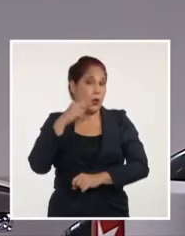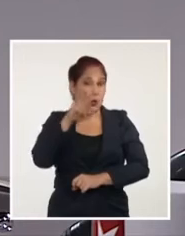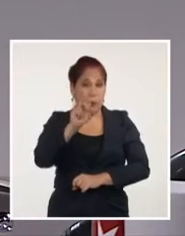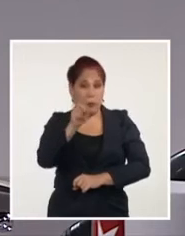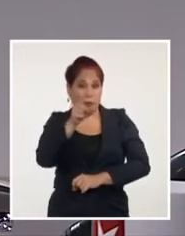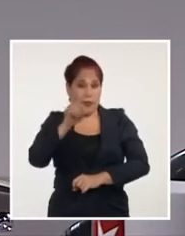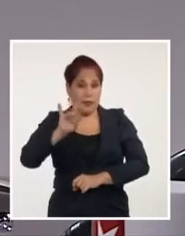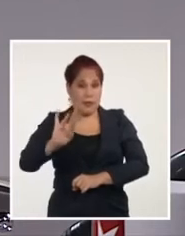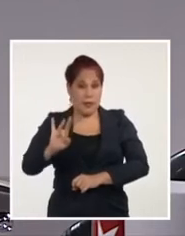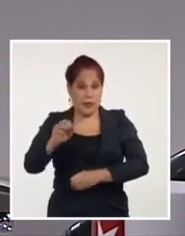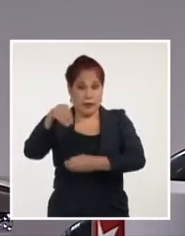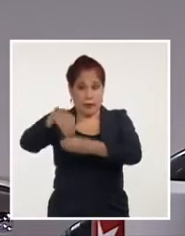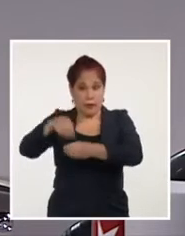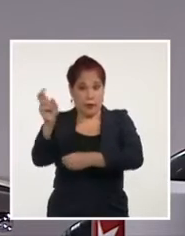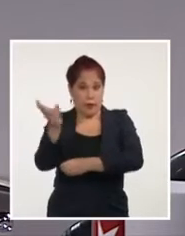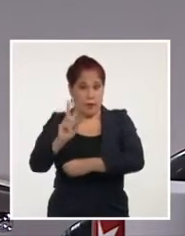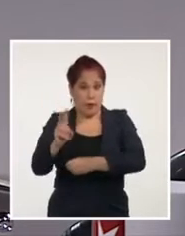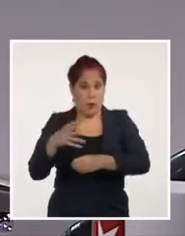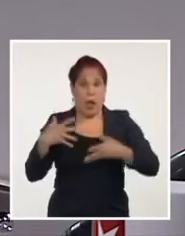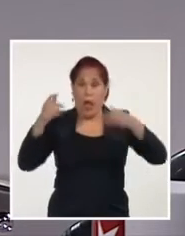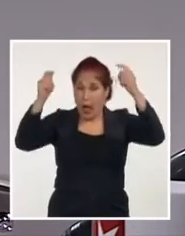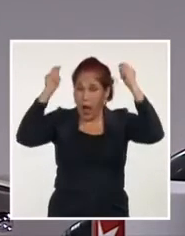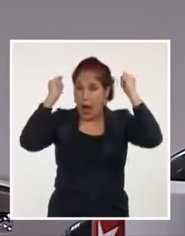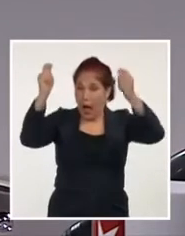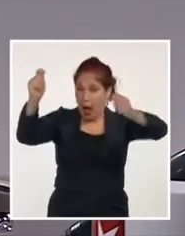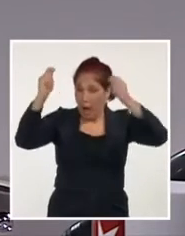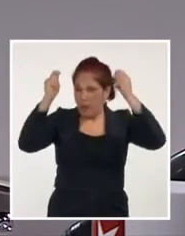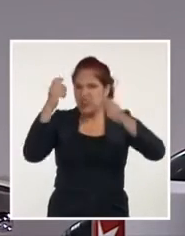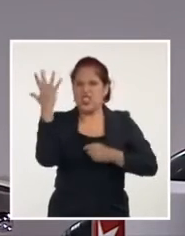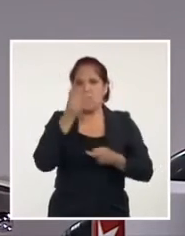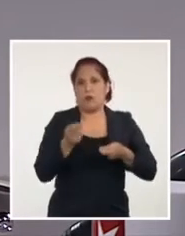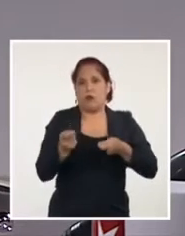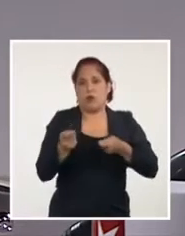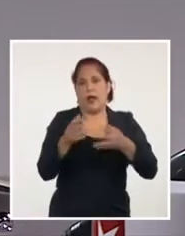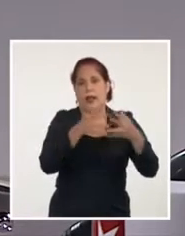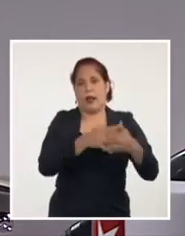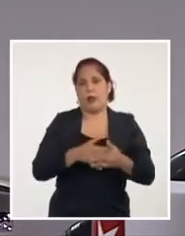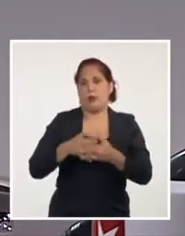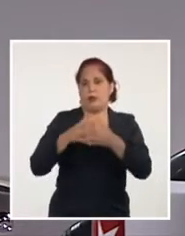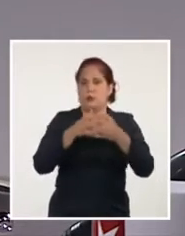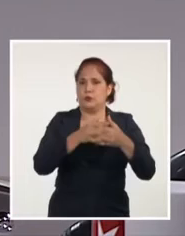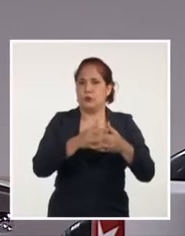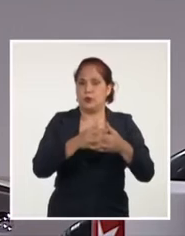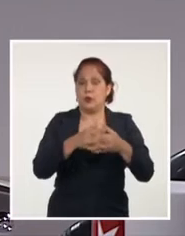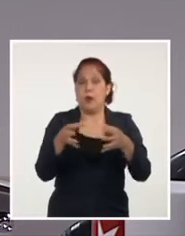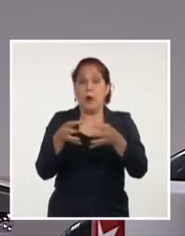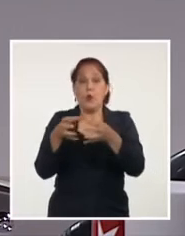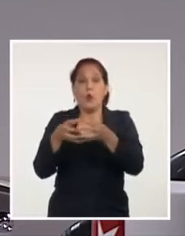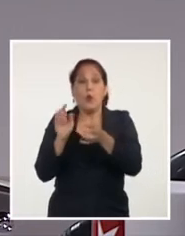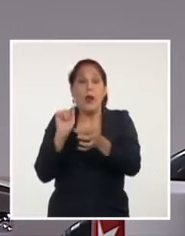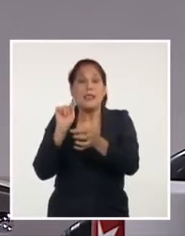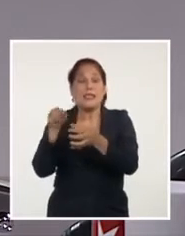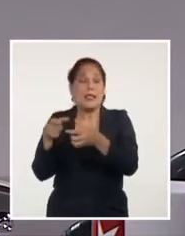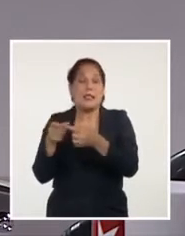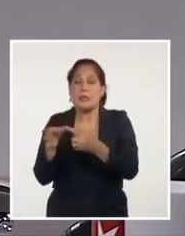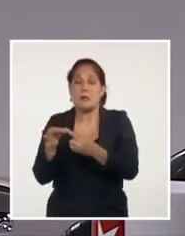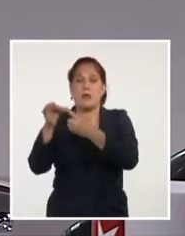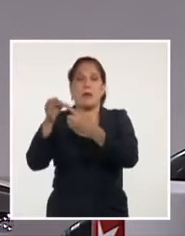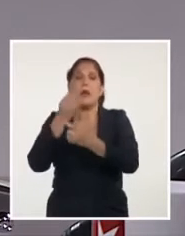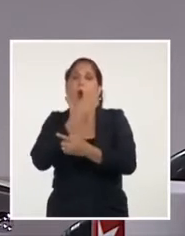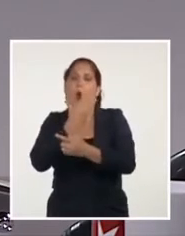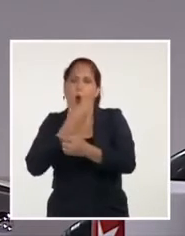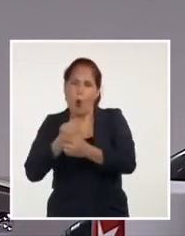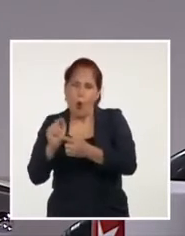es un clásico, donde hubo incluso campañas específicas para grupos específicos, por ejemplo, los adolescentes